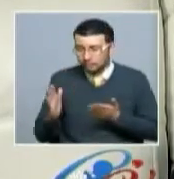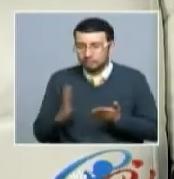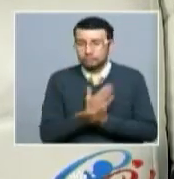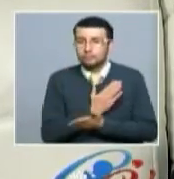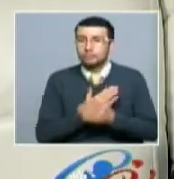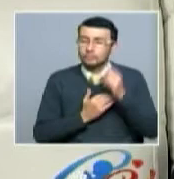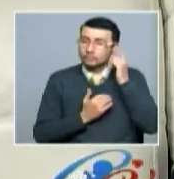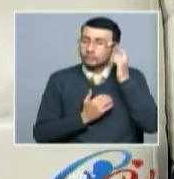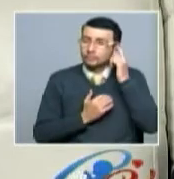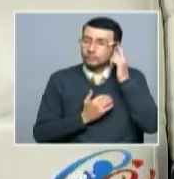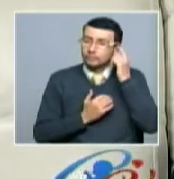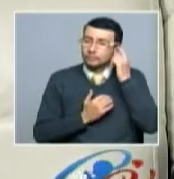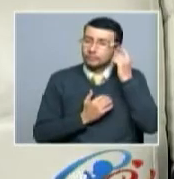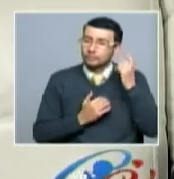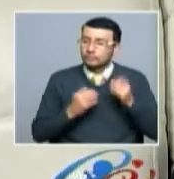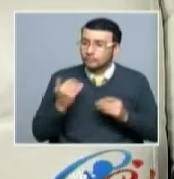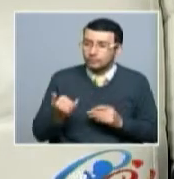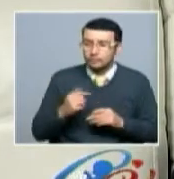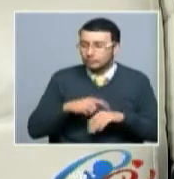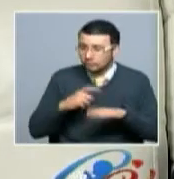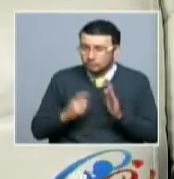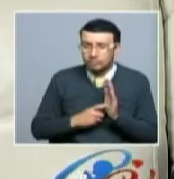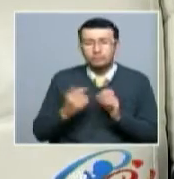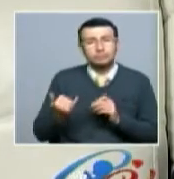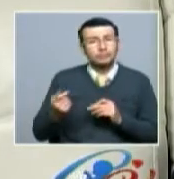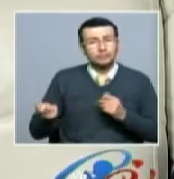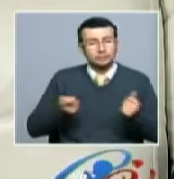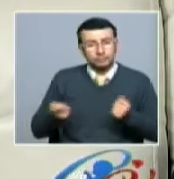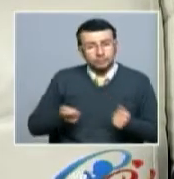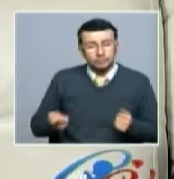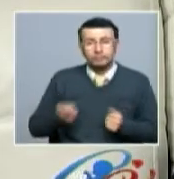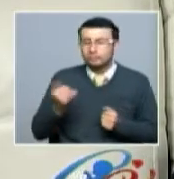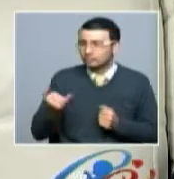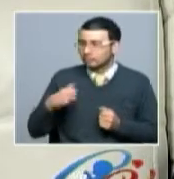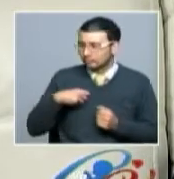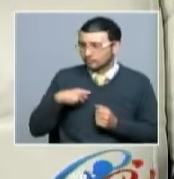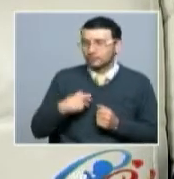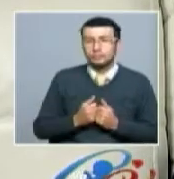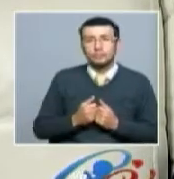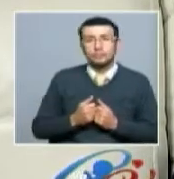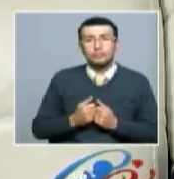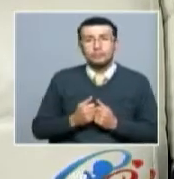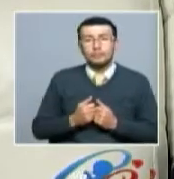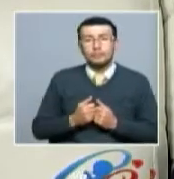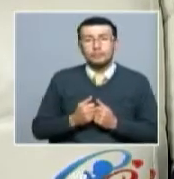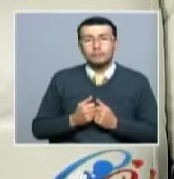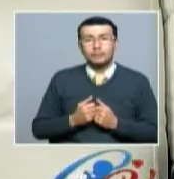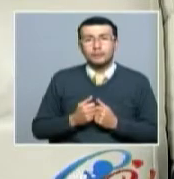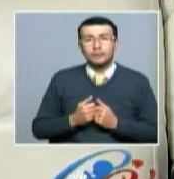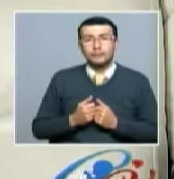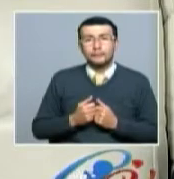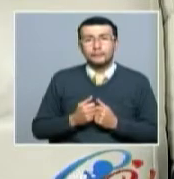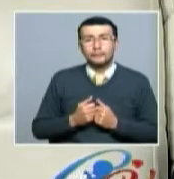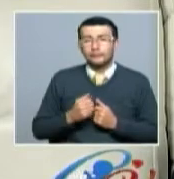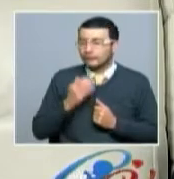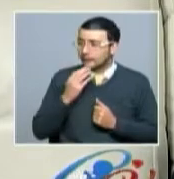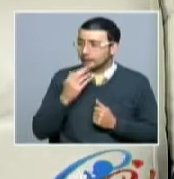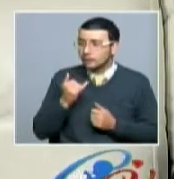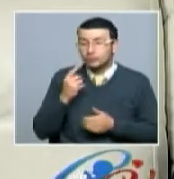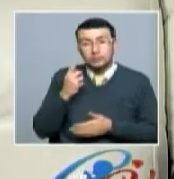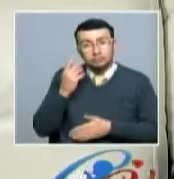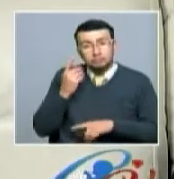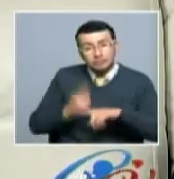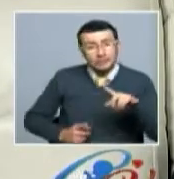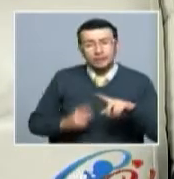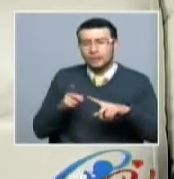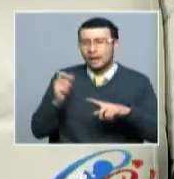corto, extensor común de los dedos, extensor propio de meñique, supinador corto, posterior, orbital posterior y anconio,